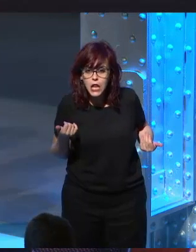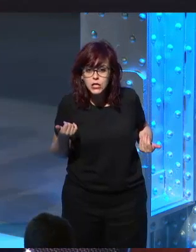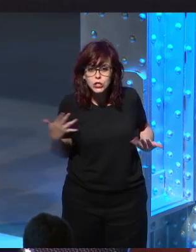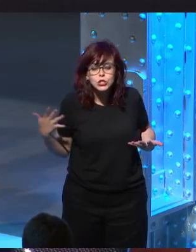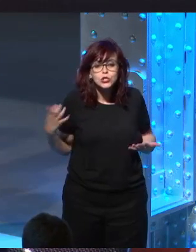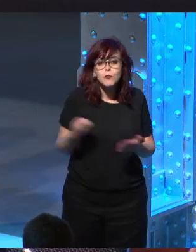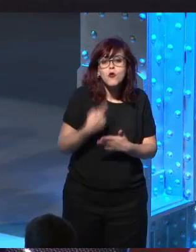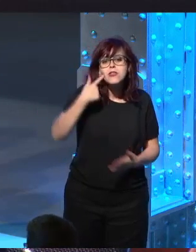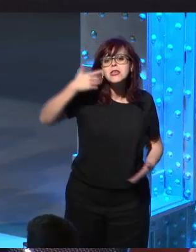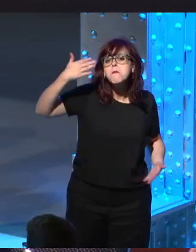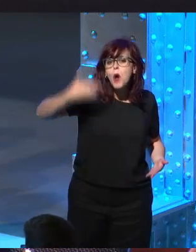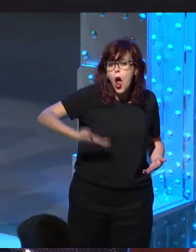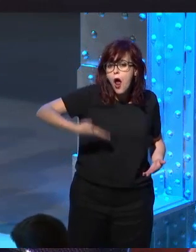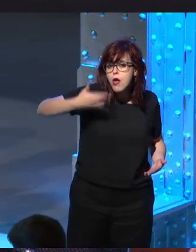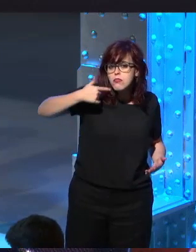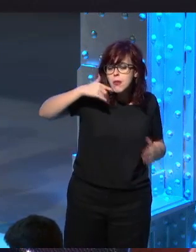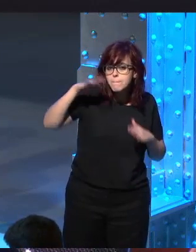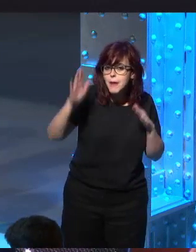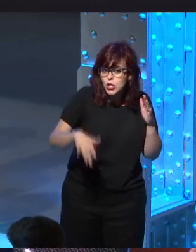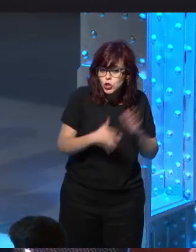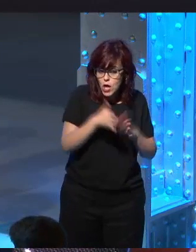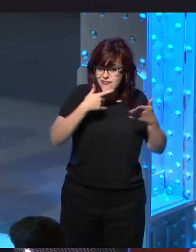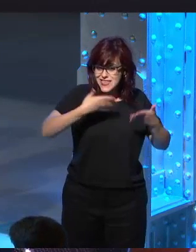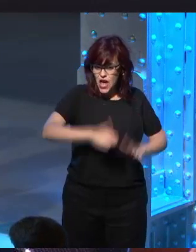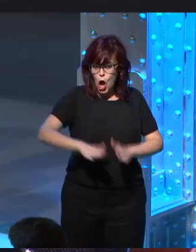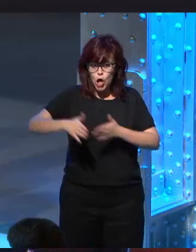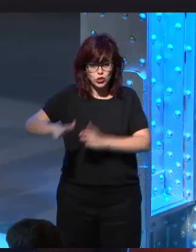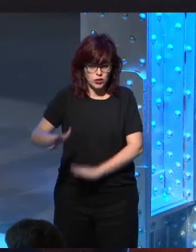eso tiene una importancia muy secundaria. Mira, yo con mis hijos